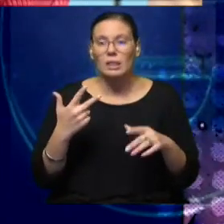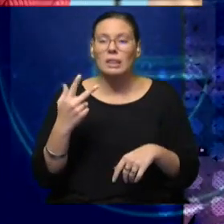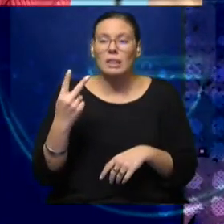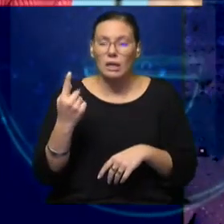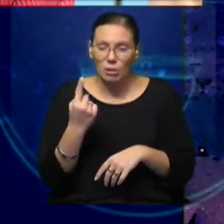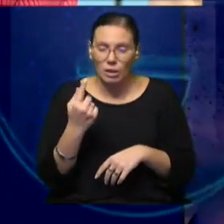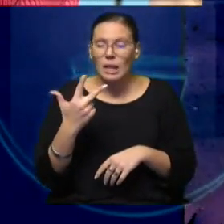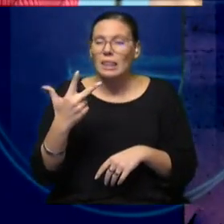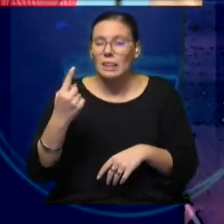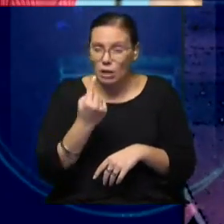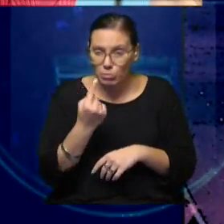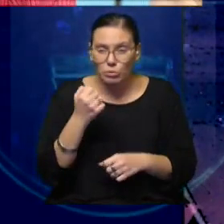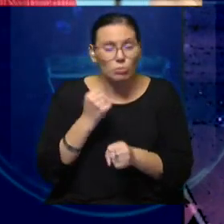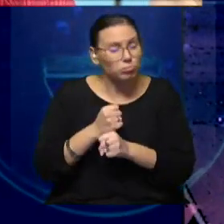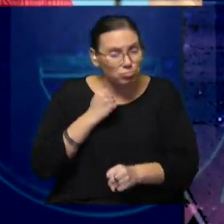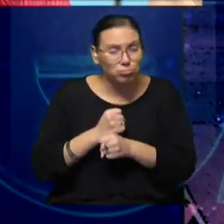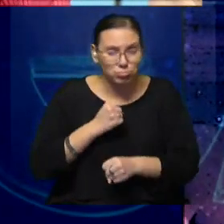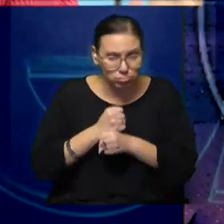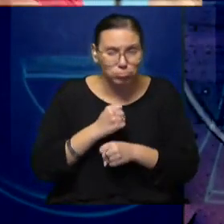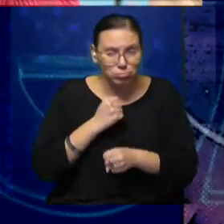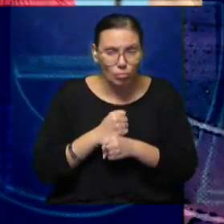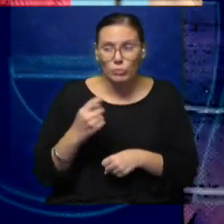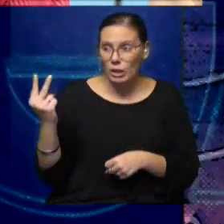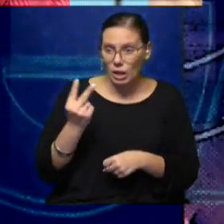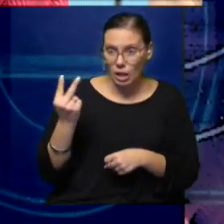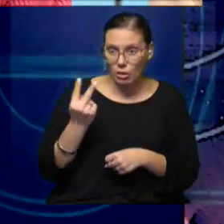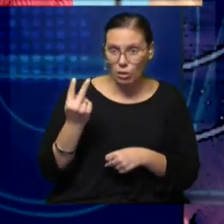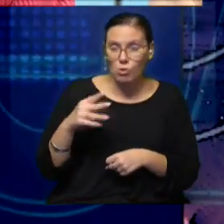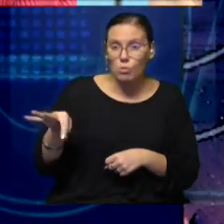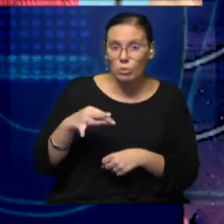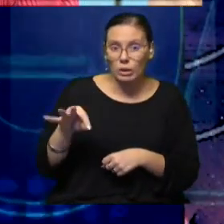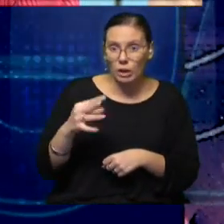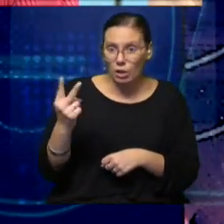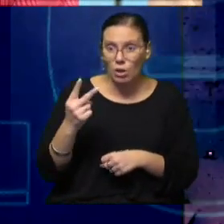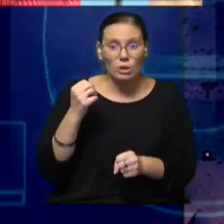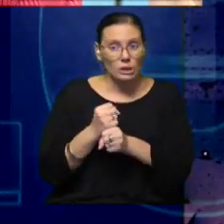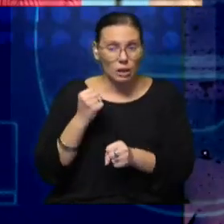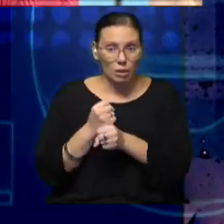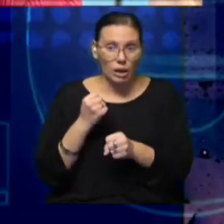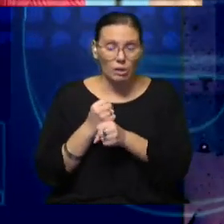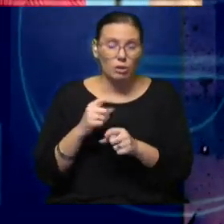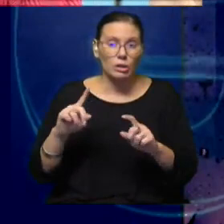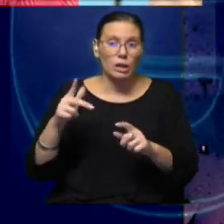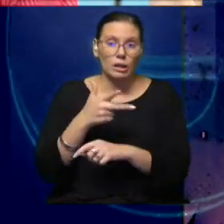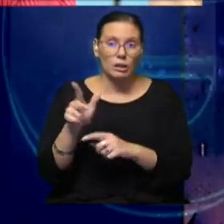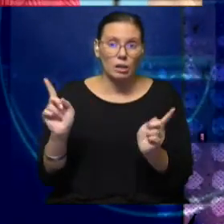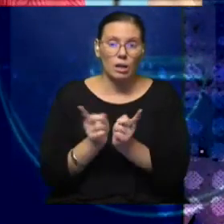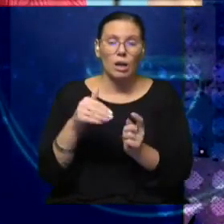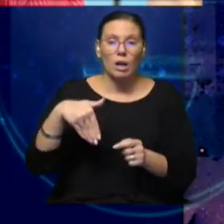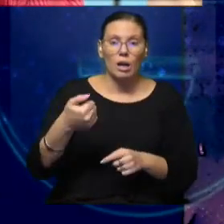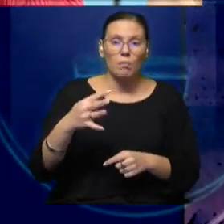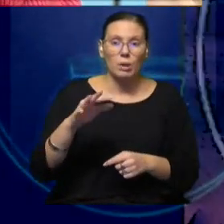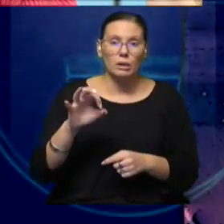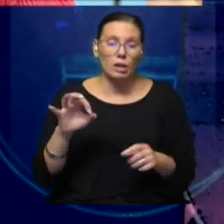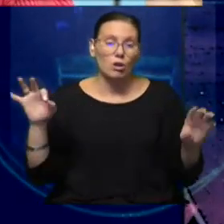es una cantidad de trabajo muy importante. Inés y yo fuimos las únicas dos personas que trabajaron el corto, además de Mateo Rodríguez, que hizo el